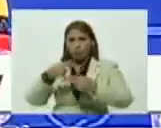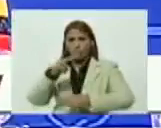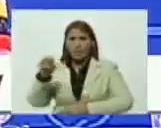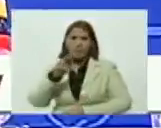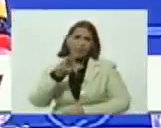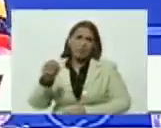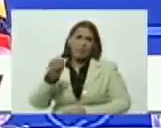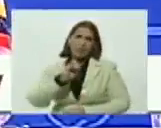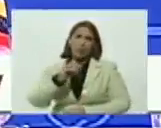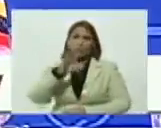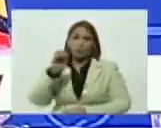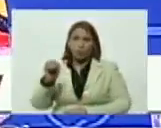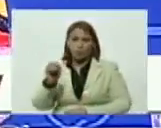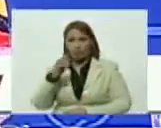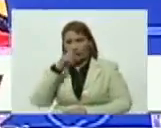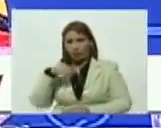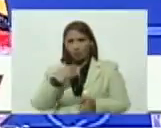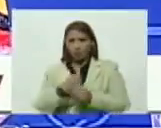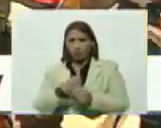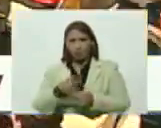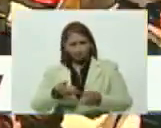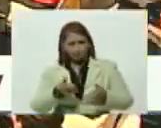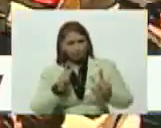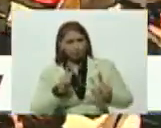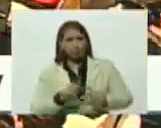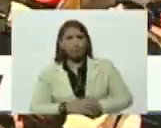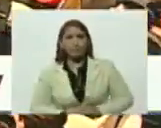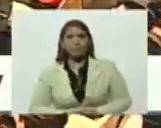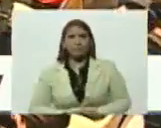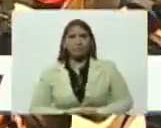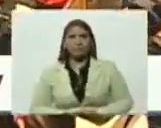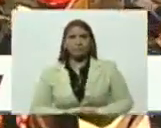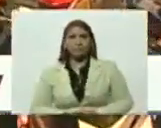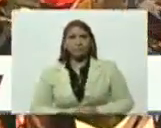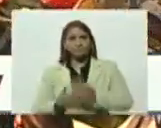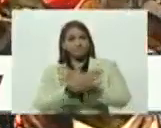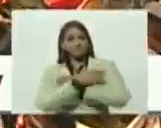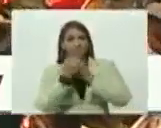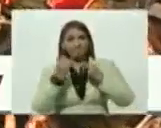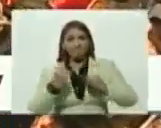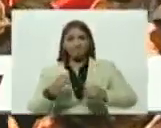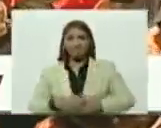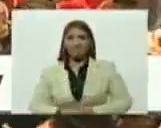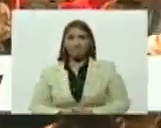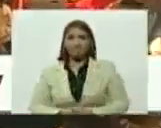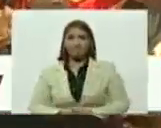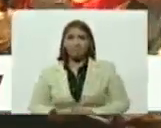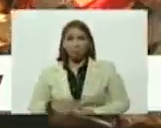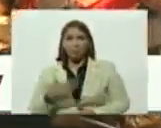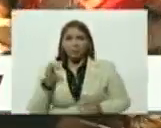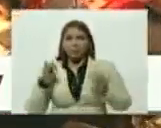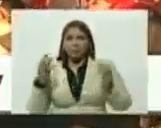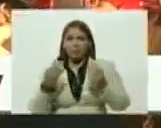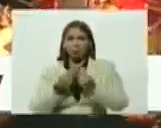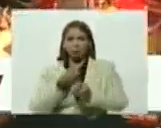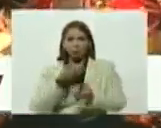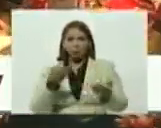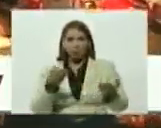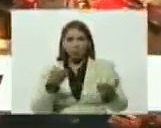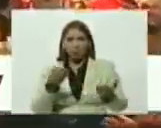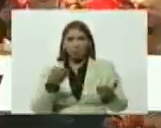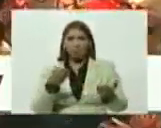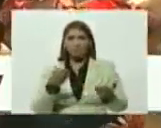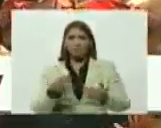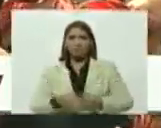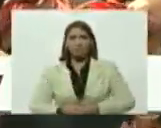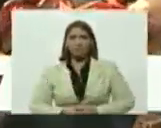40, 50 años. ¡Cúmplase! ¡Qué felicidad, pues, poder celebrar con ustedes así de pie,